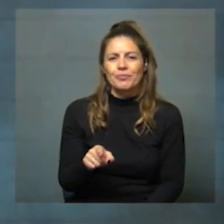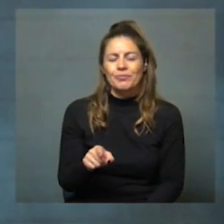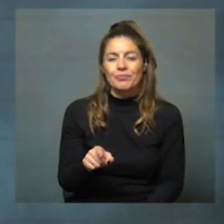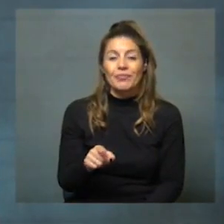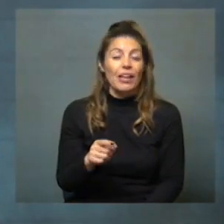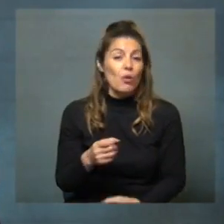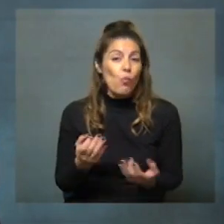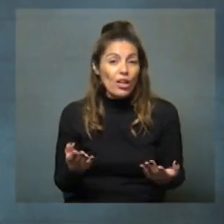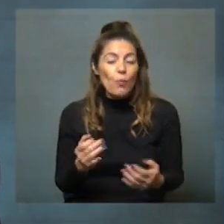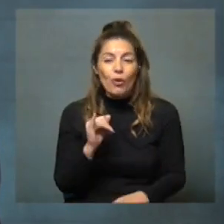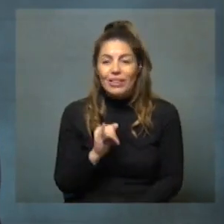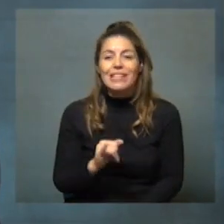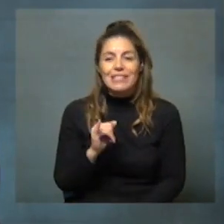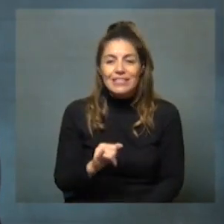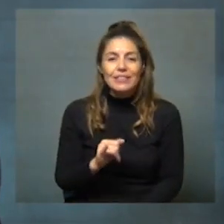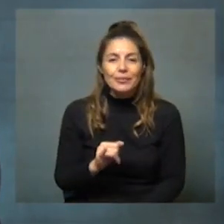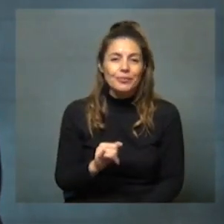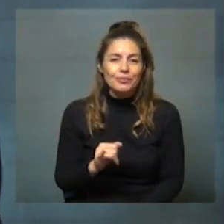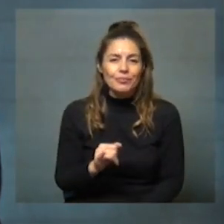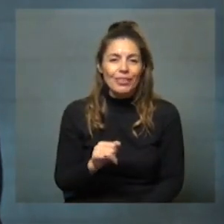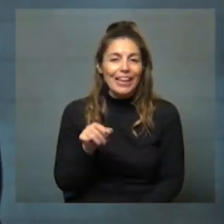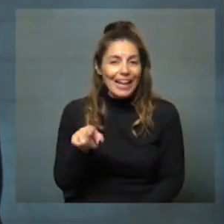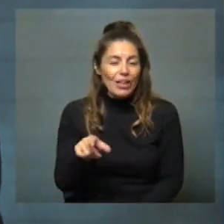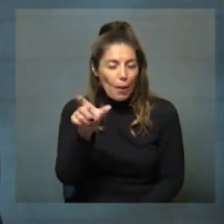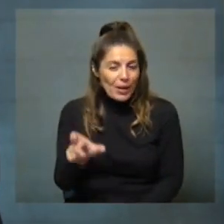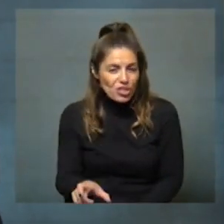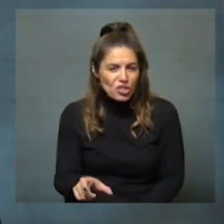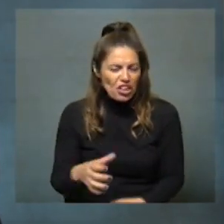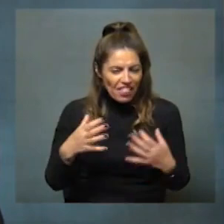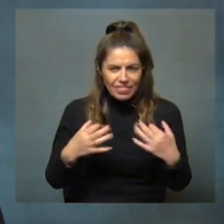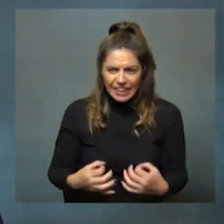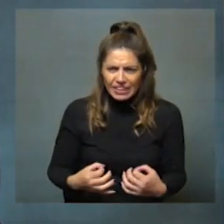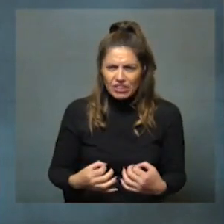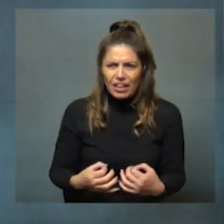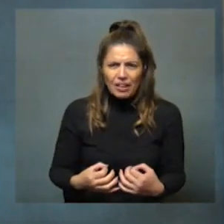Y bueno, porque sí, claro, el loco es un tipo digno, que